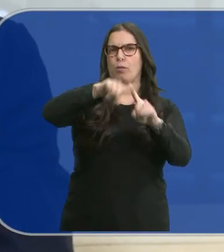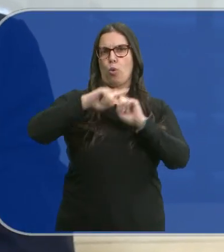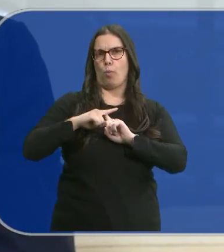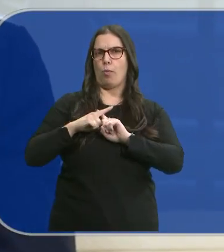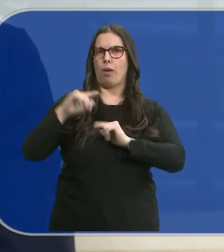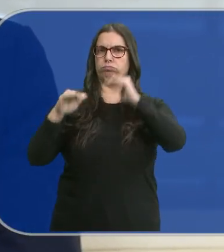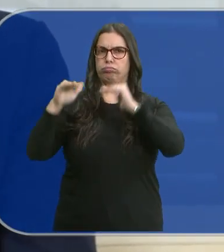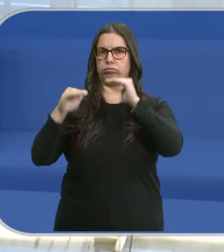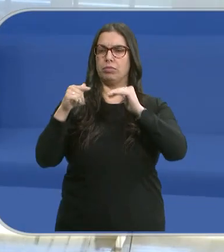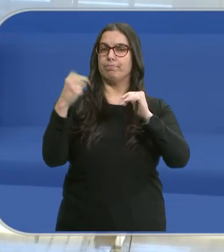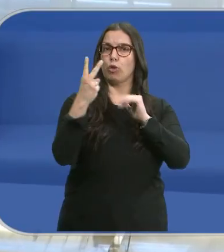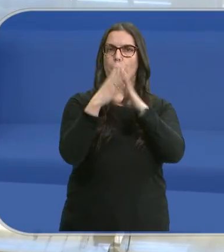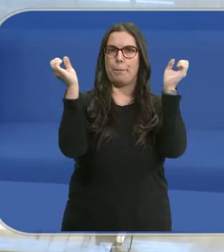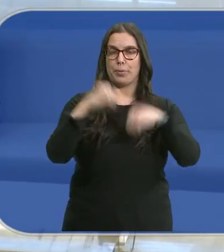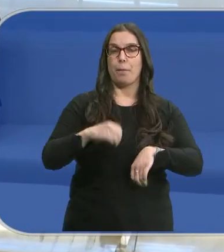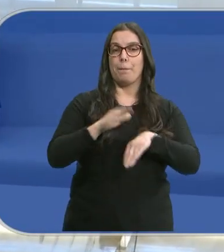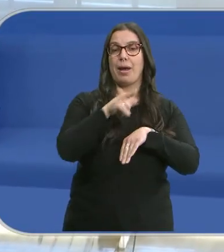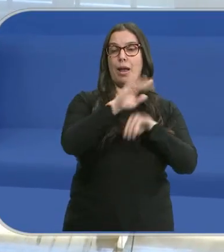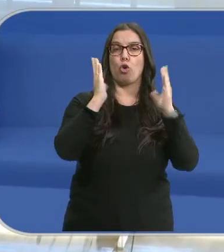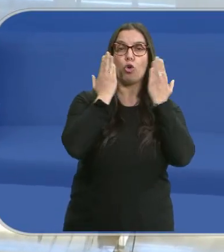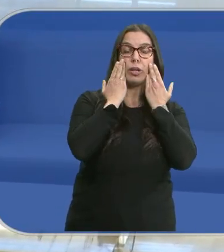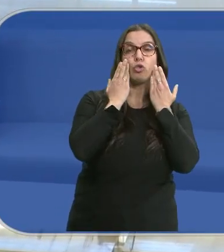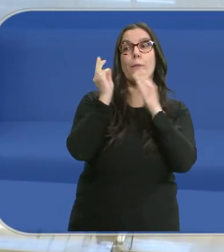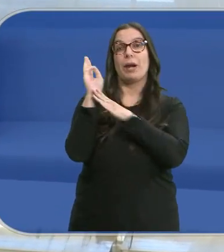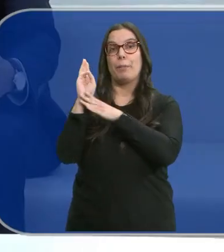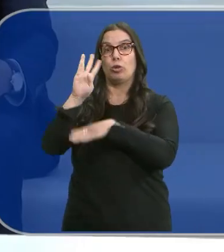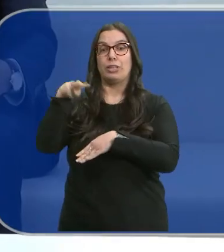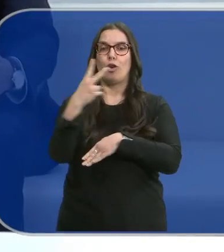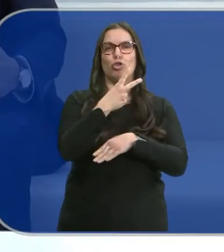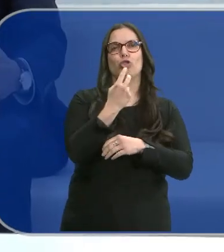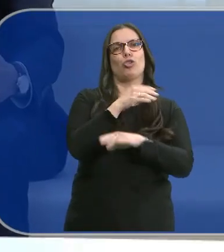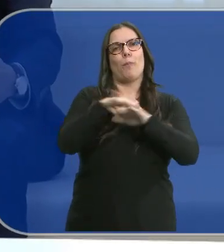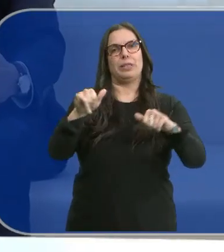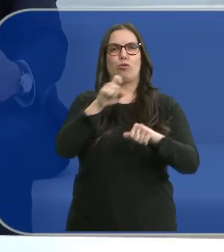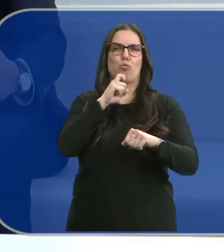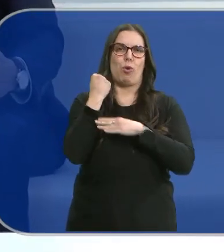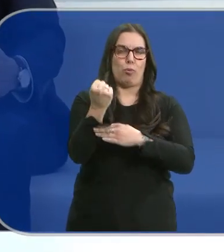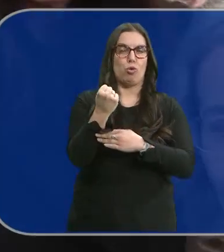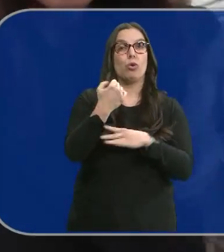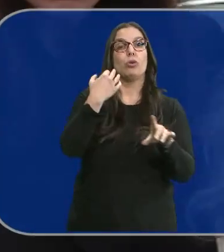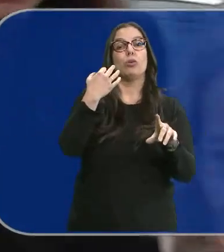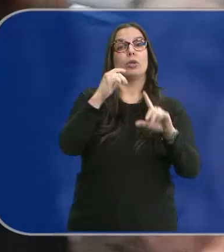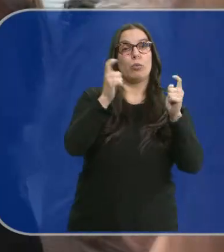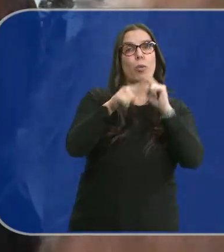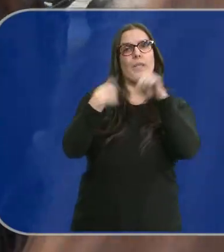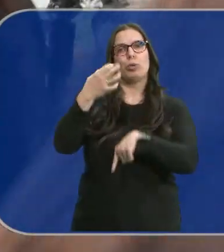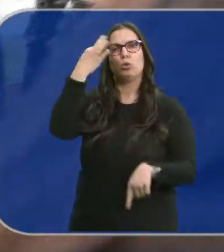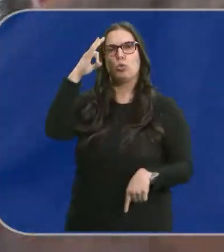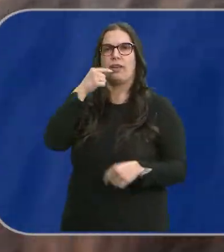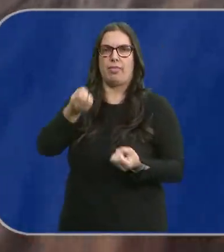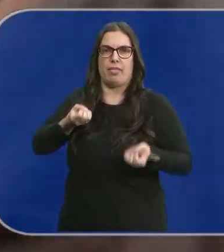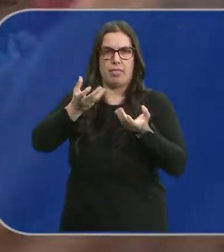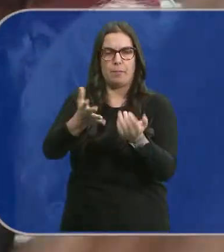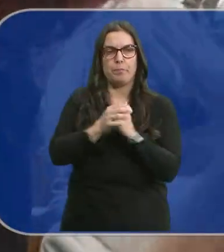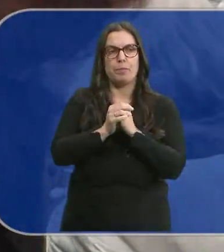Esquerra Republicana a cambio de su apoyo en el Congreso y en el Parlamento catalán. Lo ha anunciado Junqueras tras el encuentro, aunque